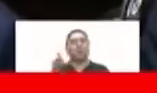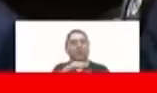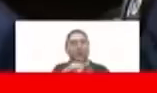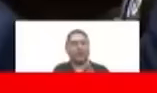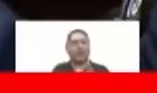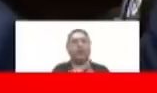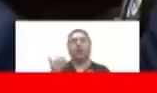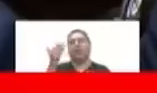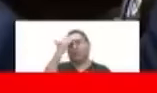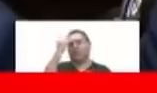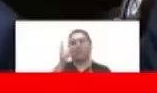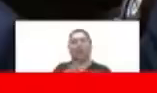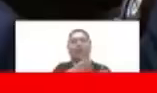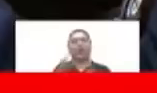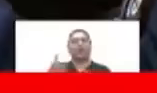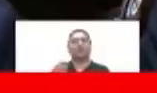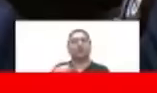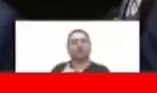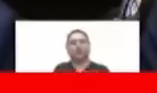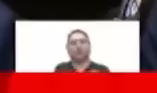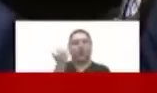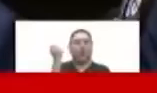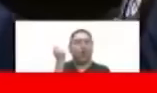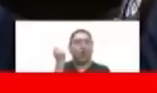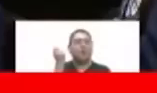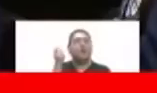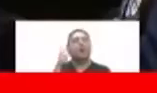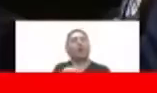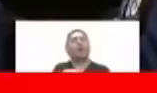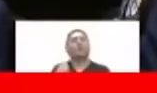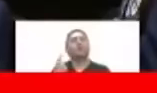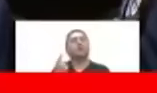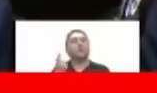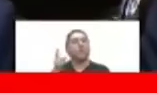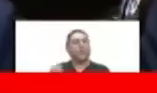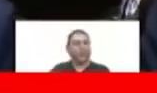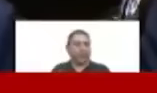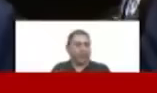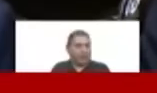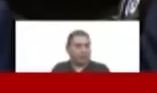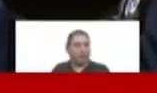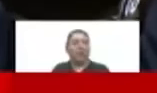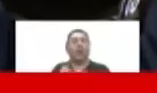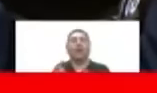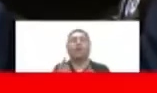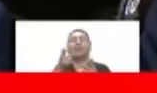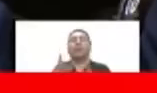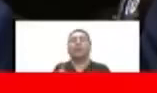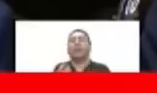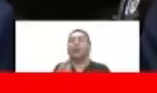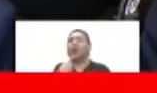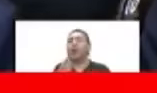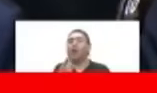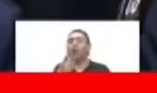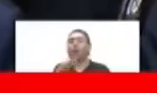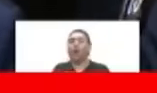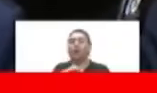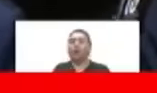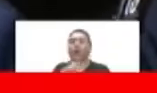cuáles son las políticas? No lo mezcles, Pablo. No lo mezcles. No lo mezcles porque es distinto país y había otras cosas para regalar, vender.